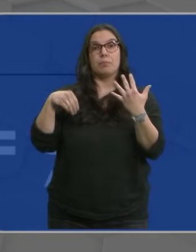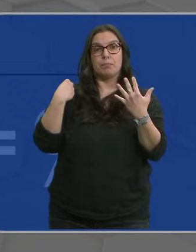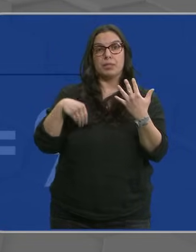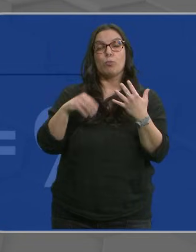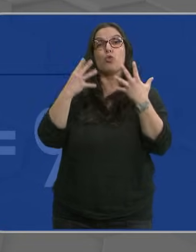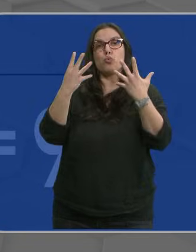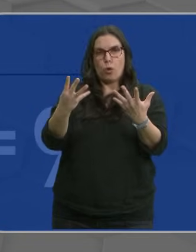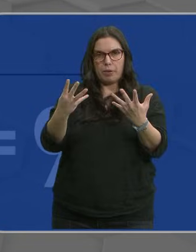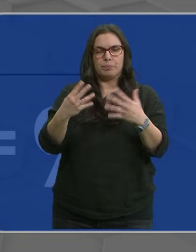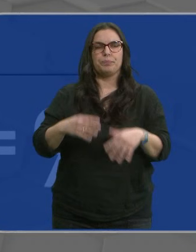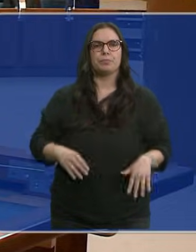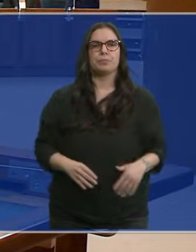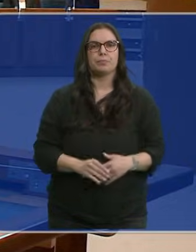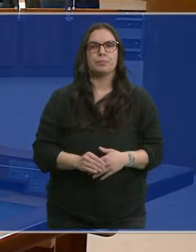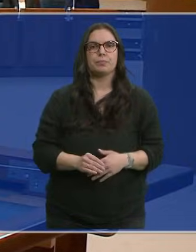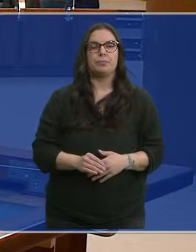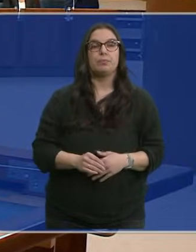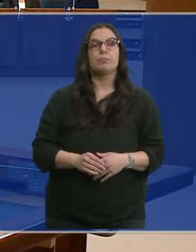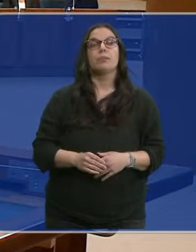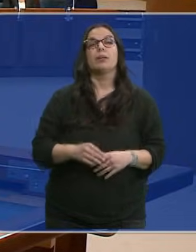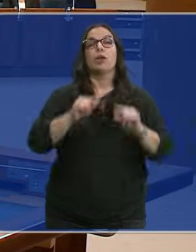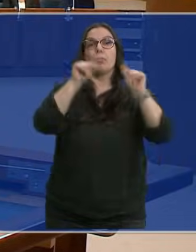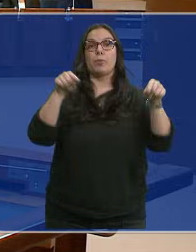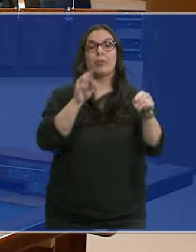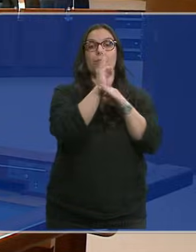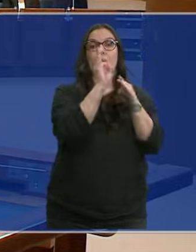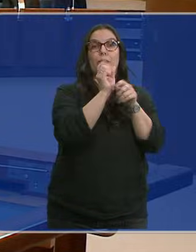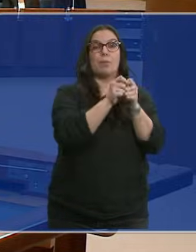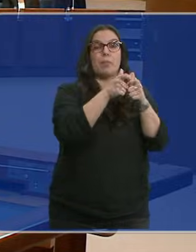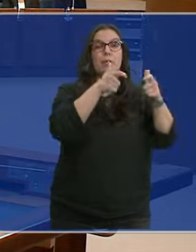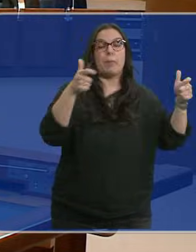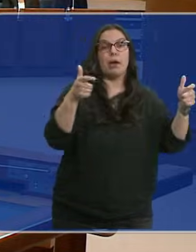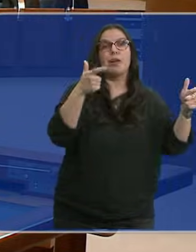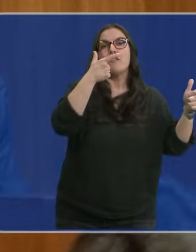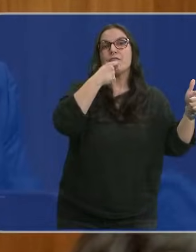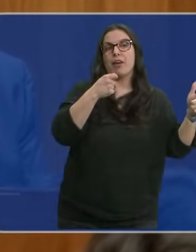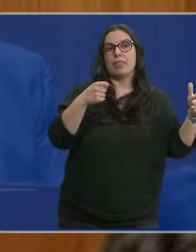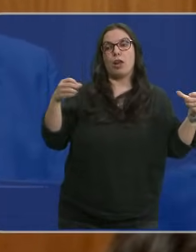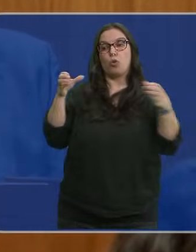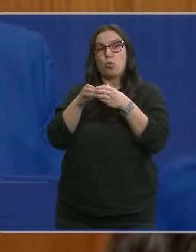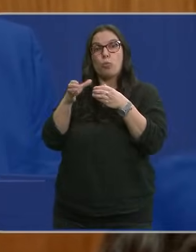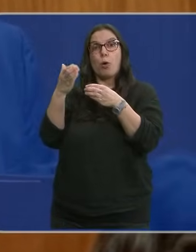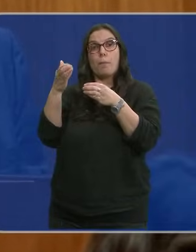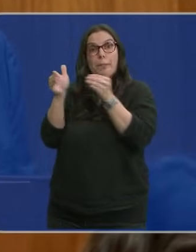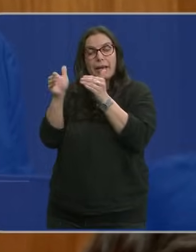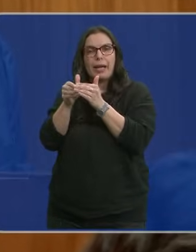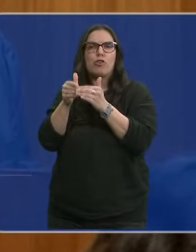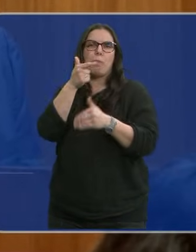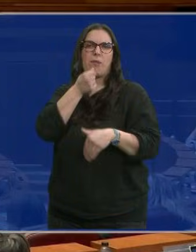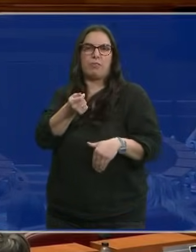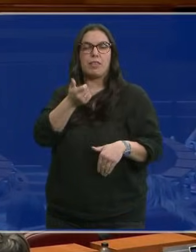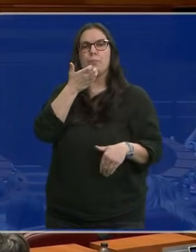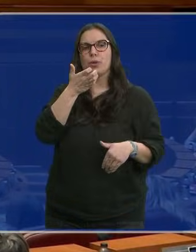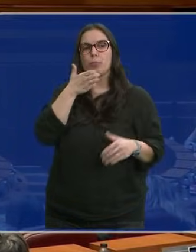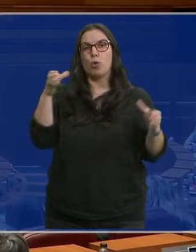nos daría 9 procuradores. Cuantos más escaños tiene la provincia, es más fácil que entren otros partidos minoritarios en el Parlamento. Normalmente a